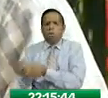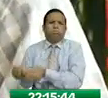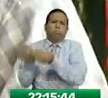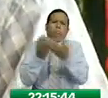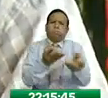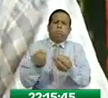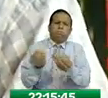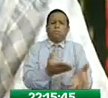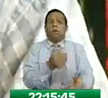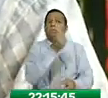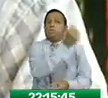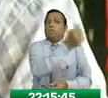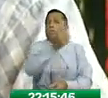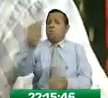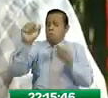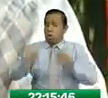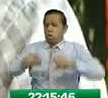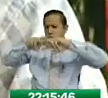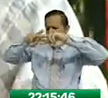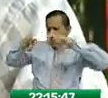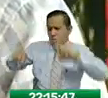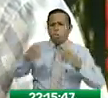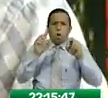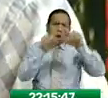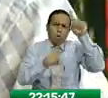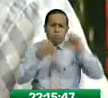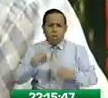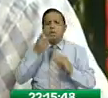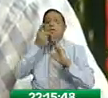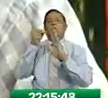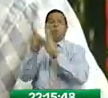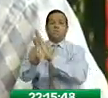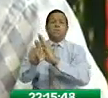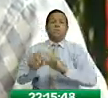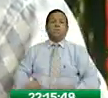ustedes hagan sus propias investigaciones y denuncien. Informó Charlie Pisa.